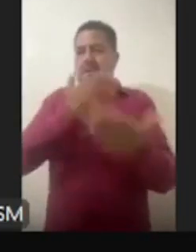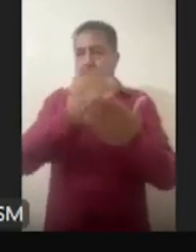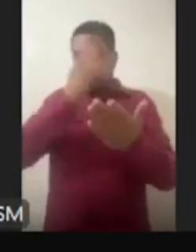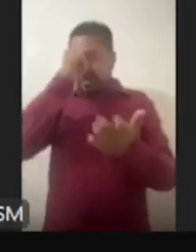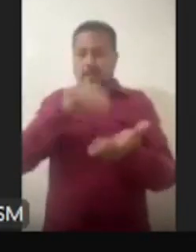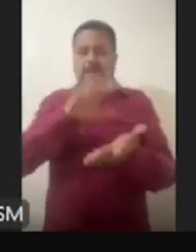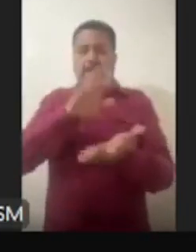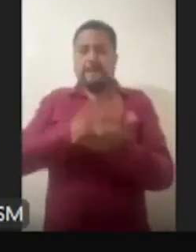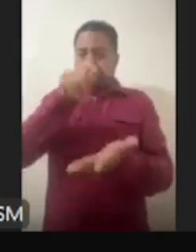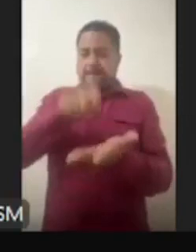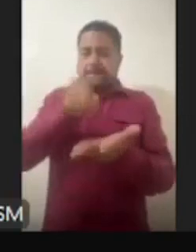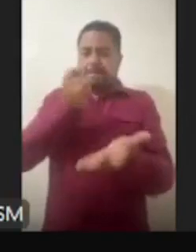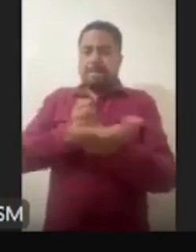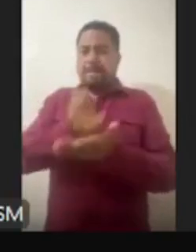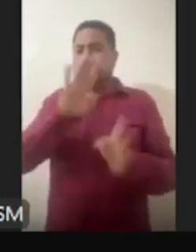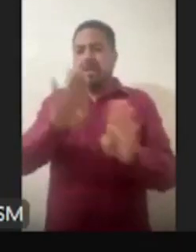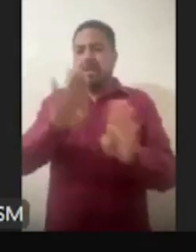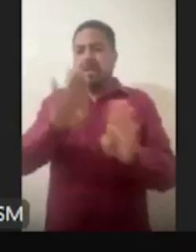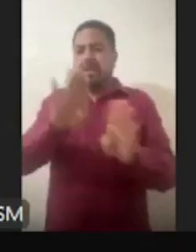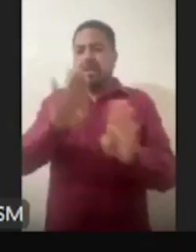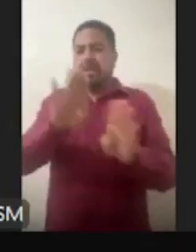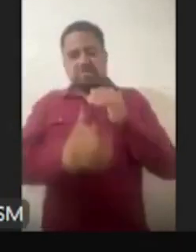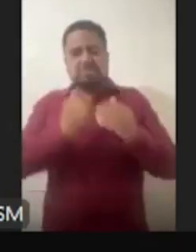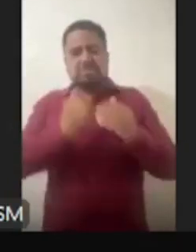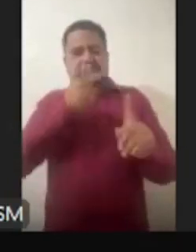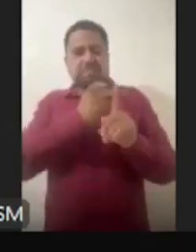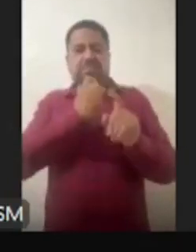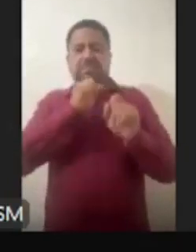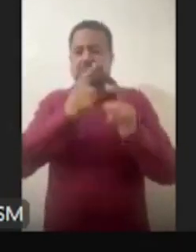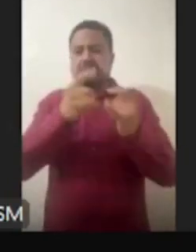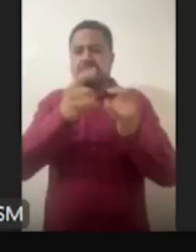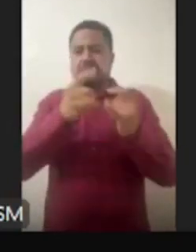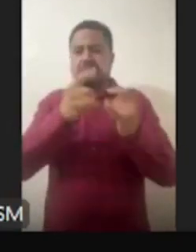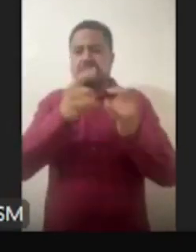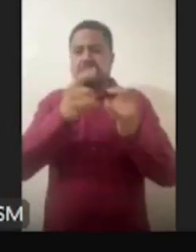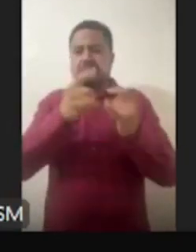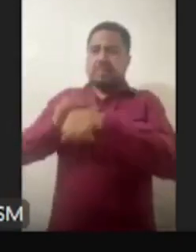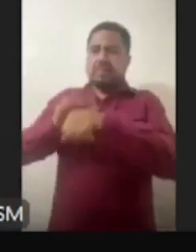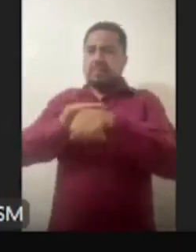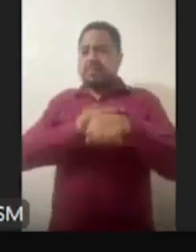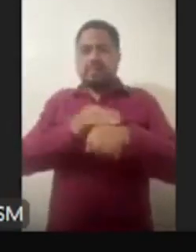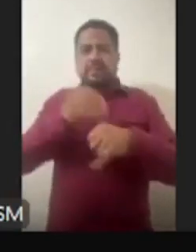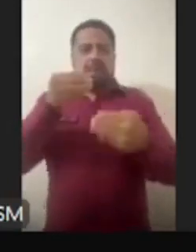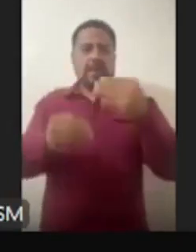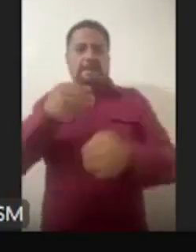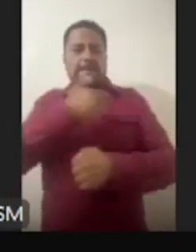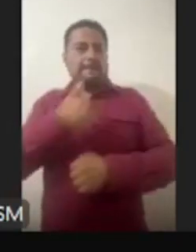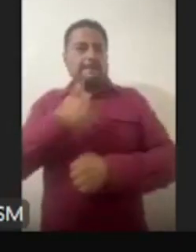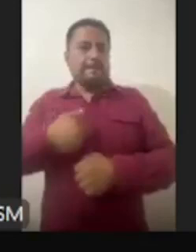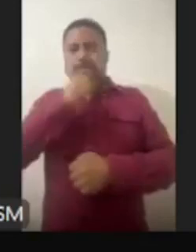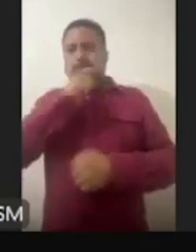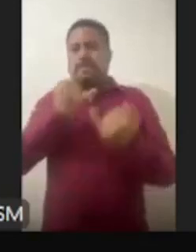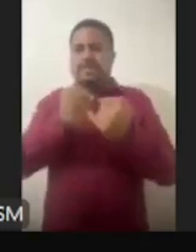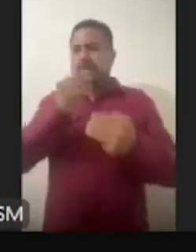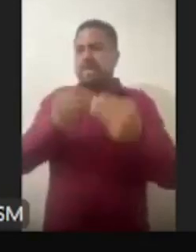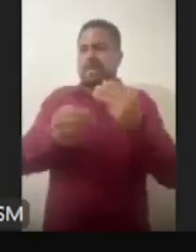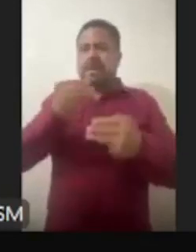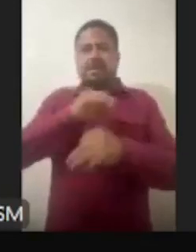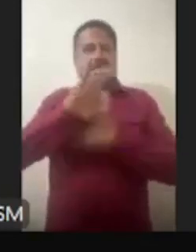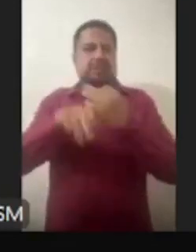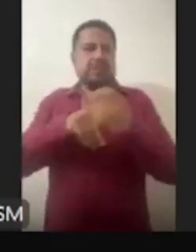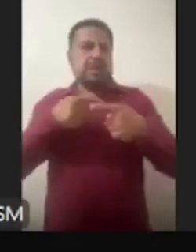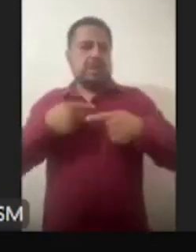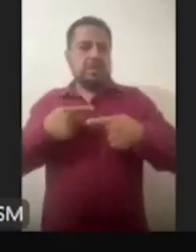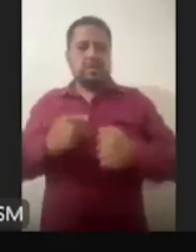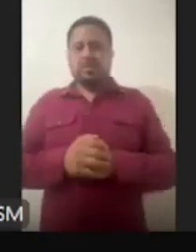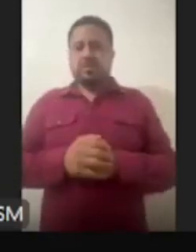el archivo del presente asunto como concluido. Es la cuenta de los acuerdos plenarios, magistrada presidenta, magistradas, magistrado.